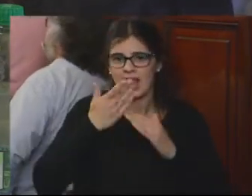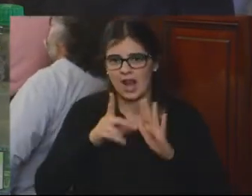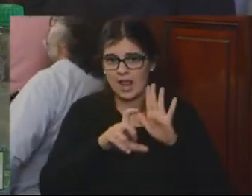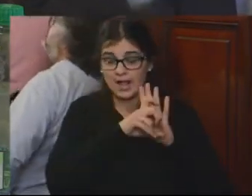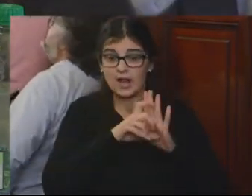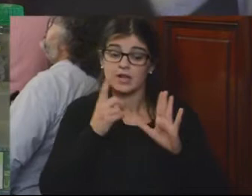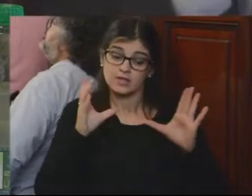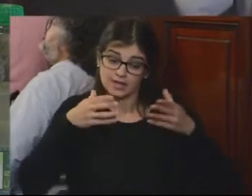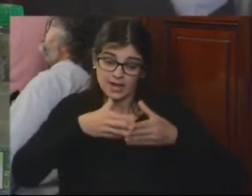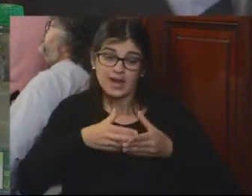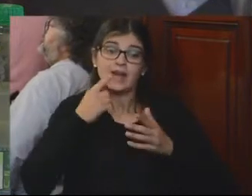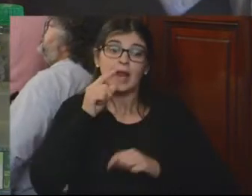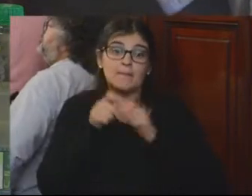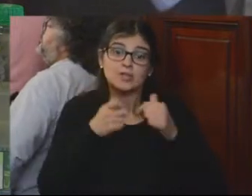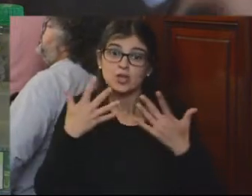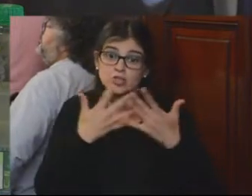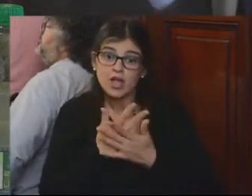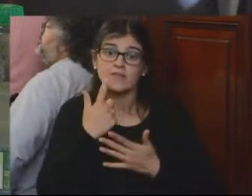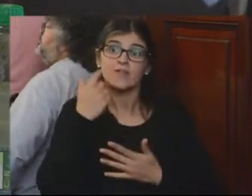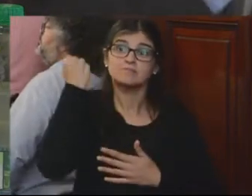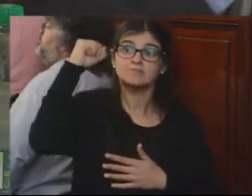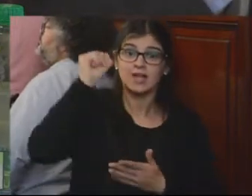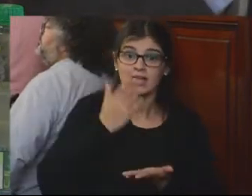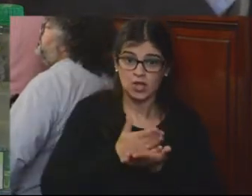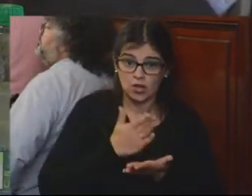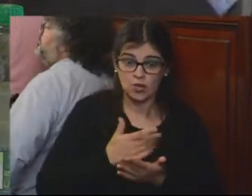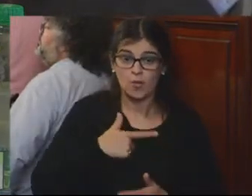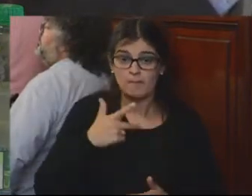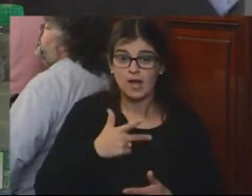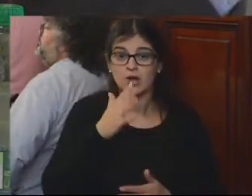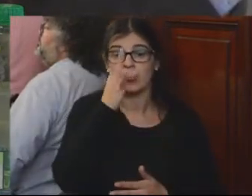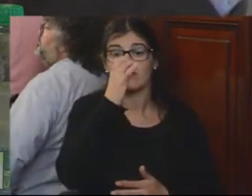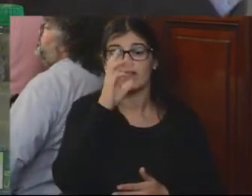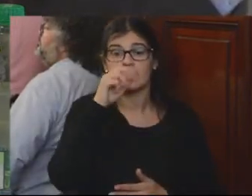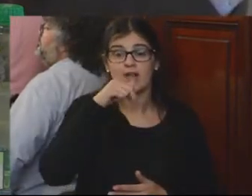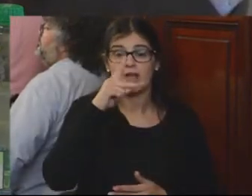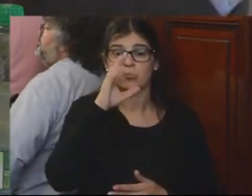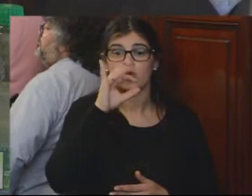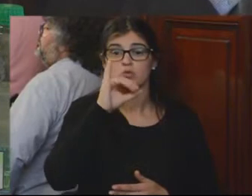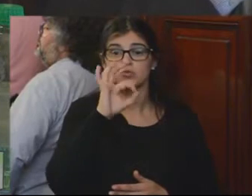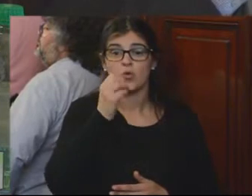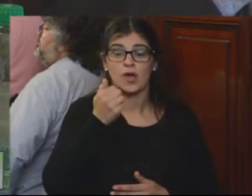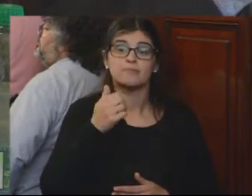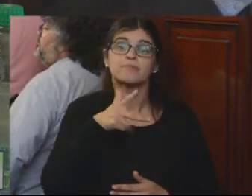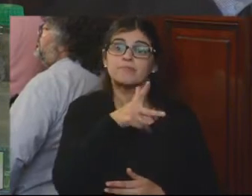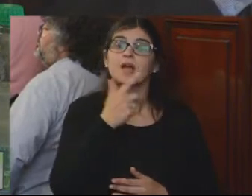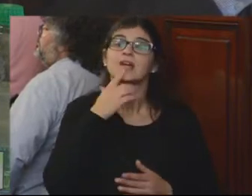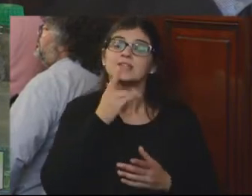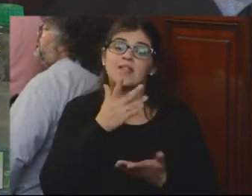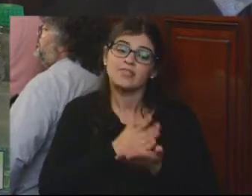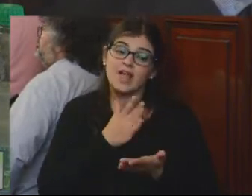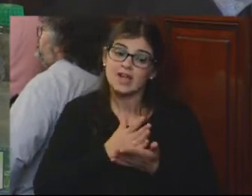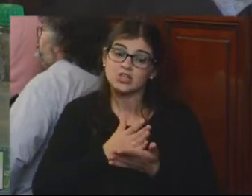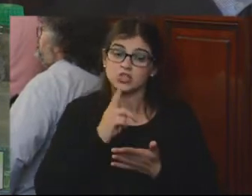asistencia a las víctimas de violaciones a los derechos humanos doctor fernando ulloa que depende de la secretaría de derechos humanos de la nación